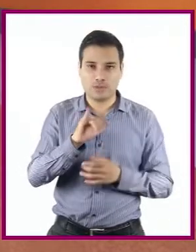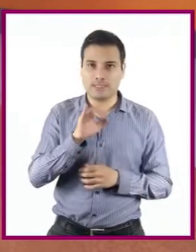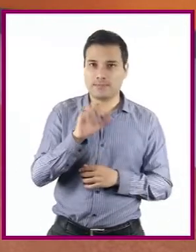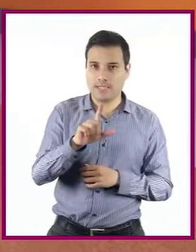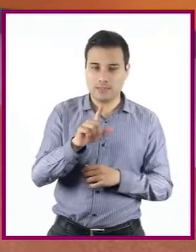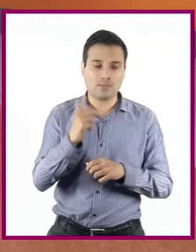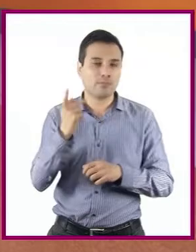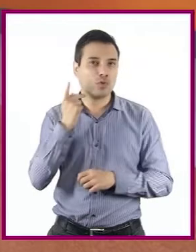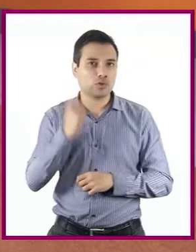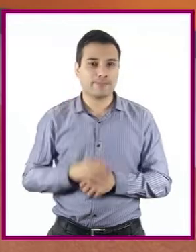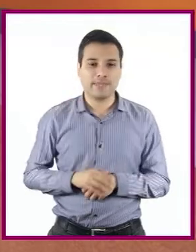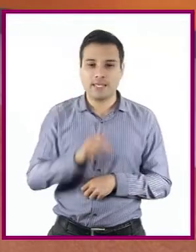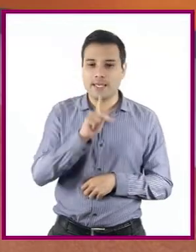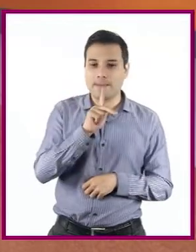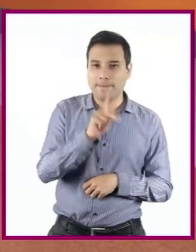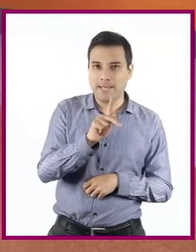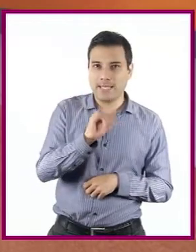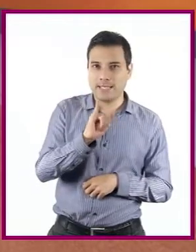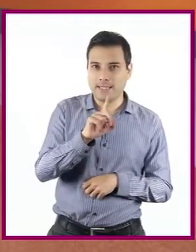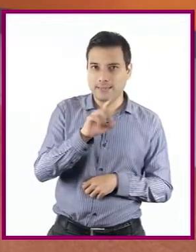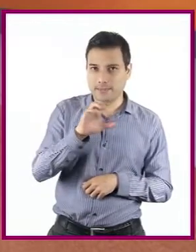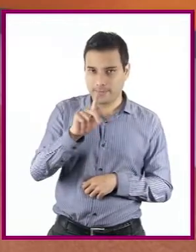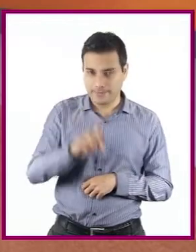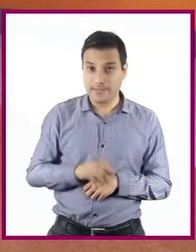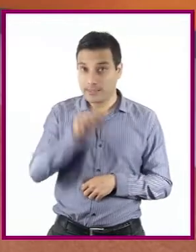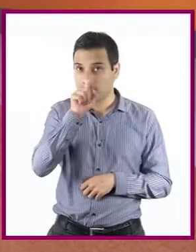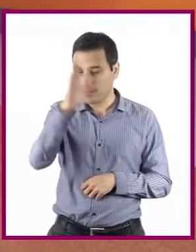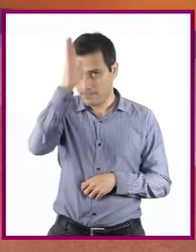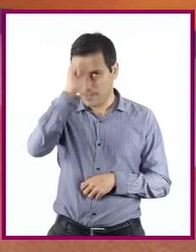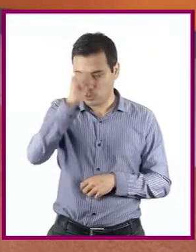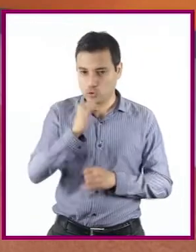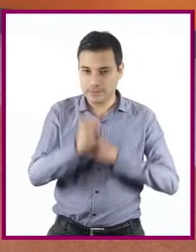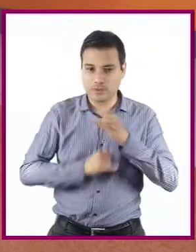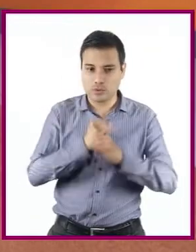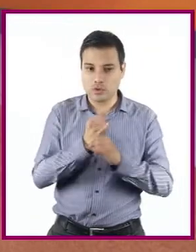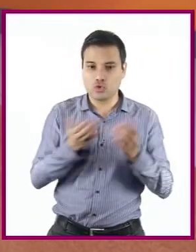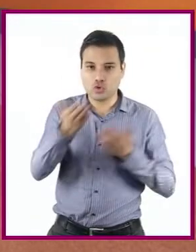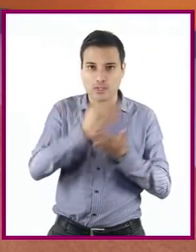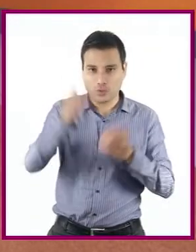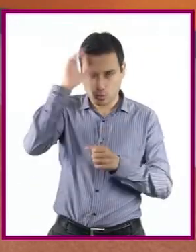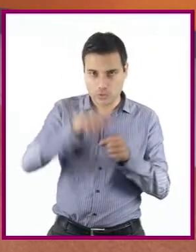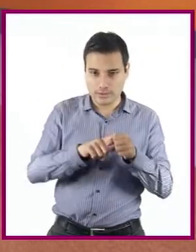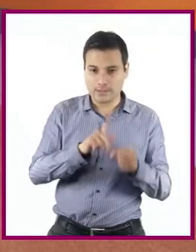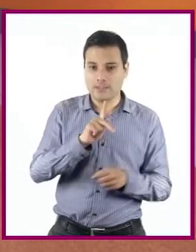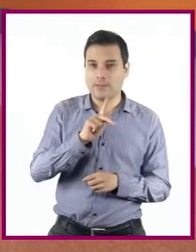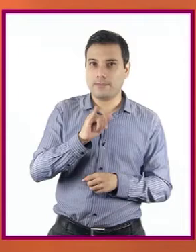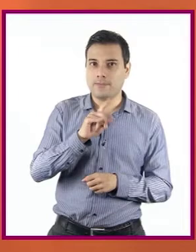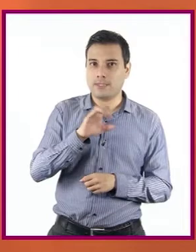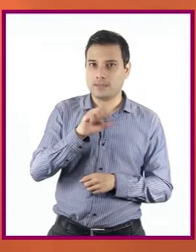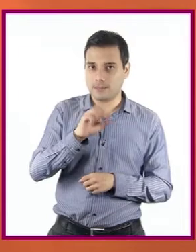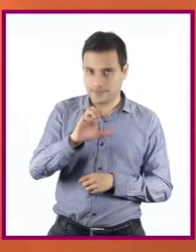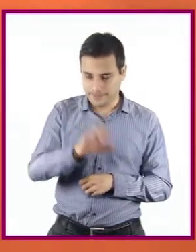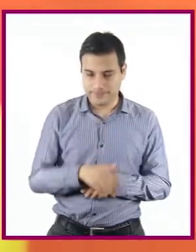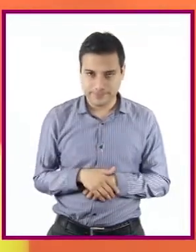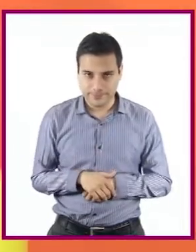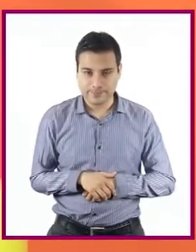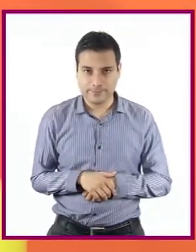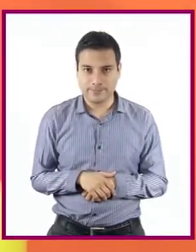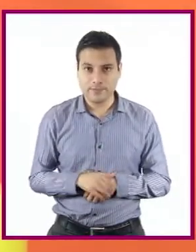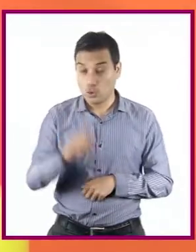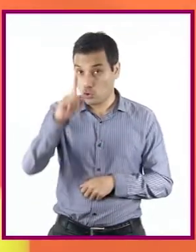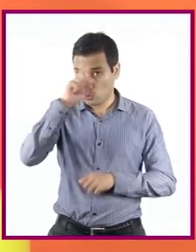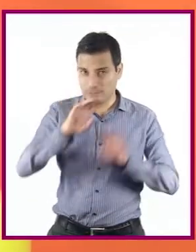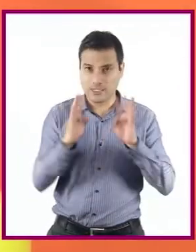Políticos, PIDCP, y el Pacto Internacional de Derechos Económicos, Sociales y Culturales, PIDESC. El